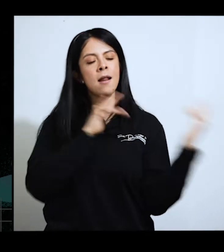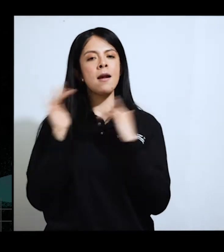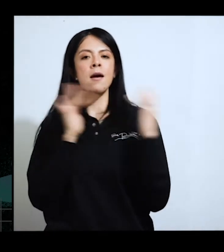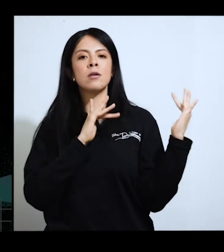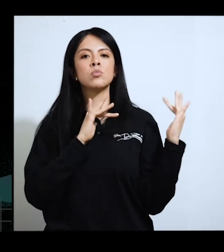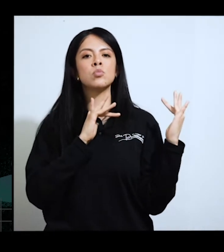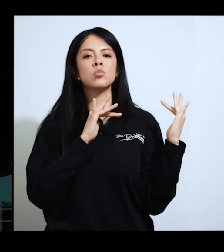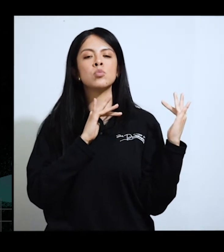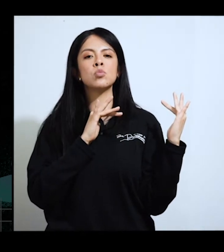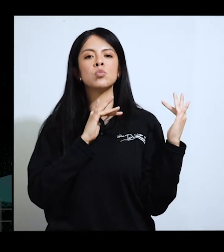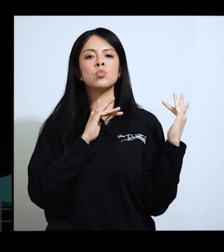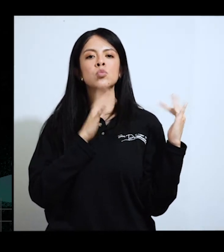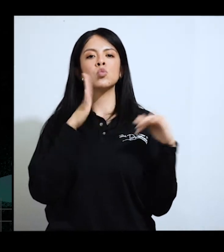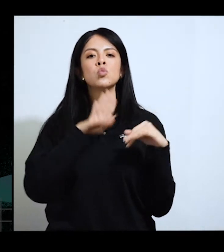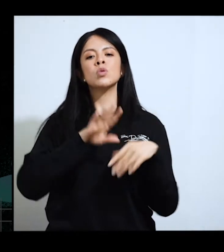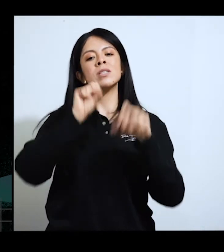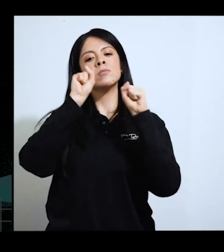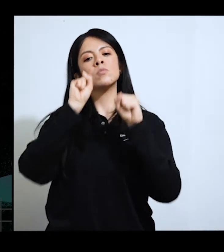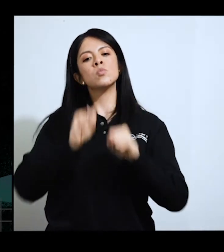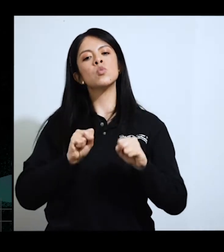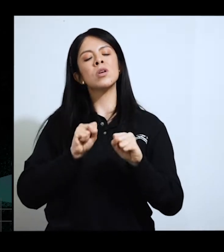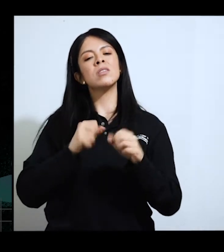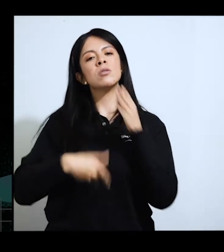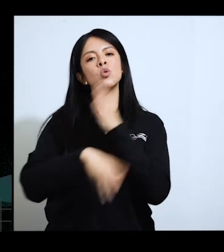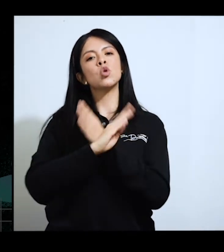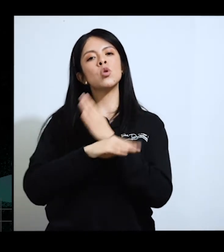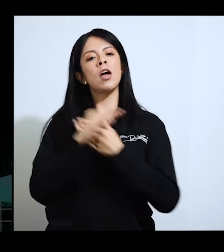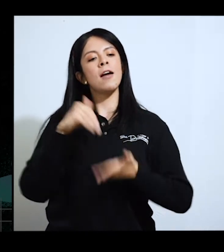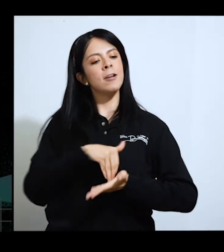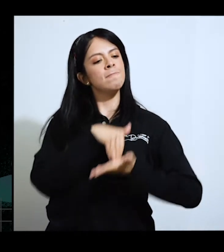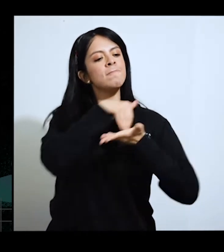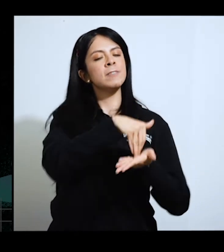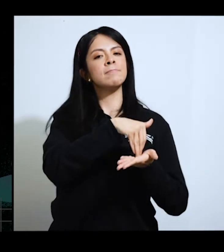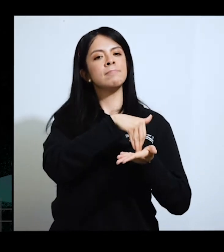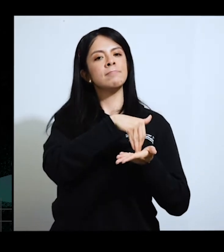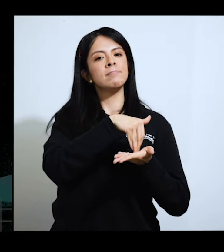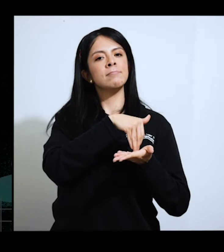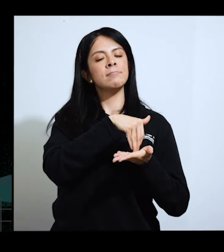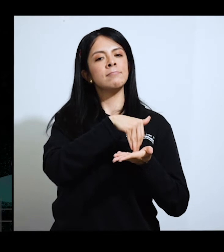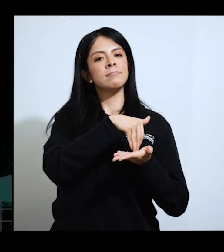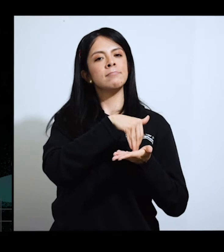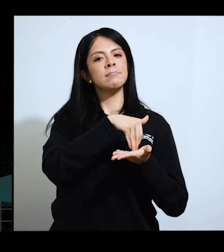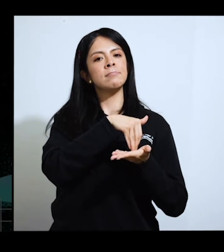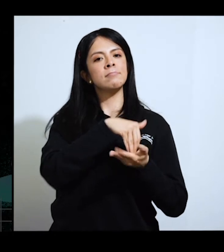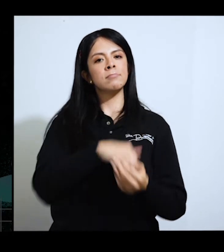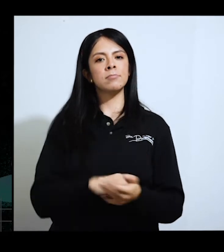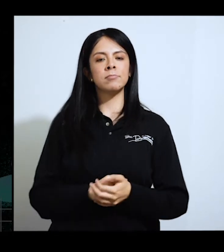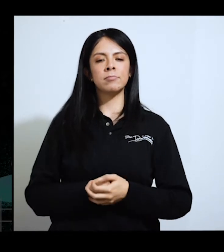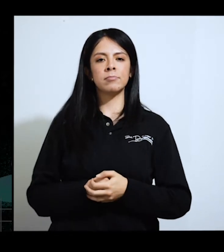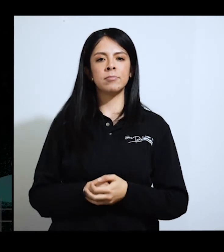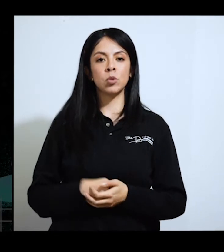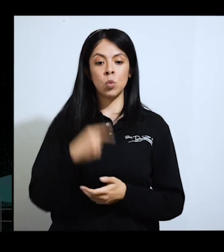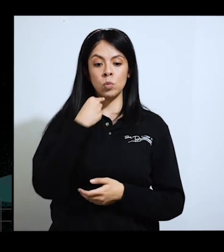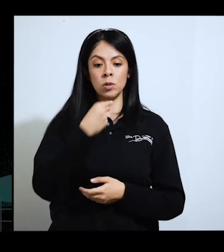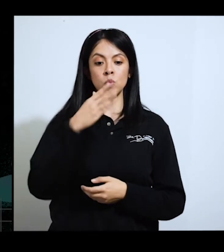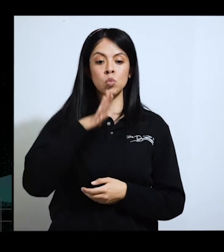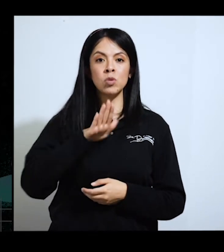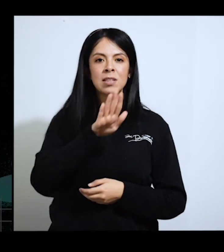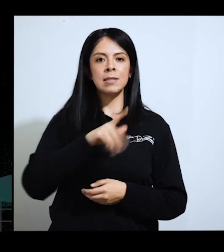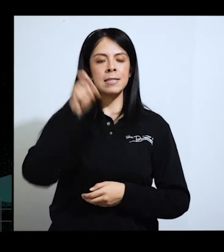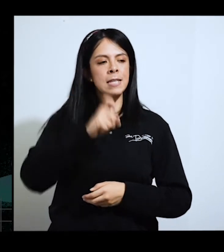todavía seguirán de pie firmes. Y dice: